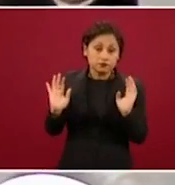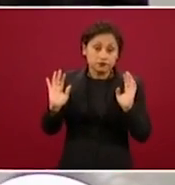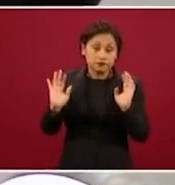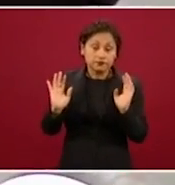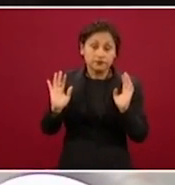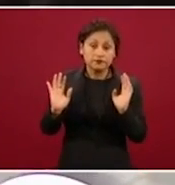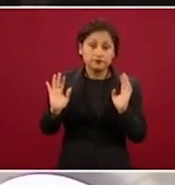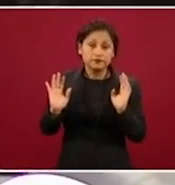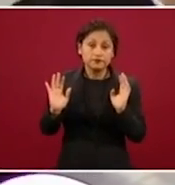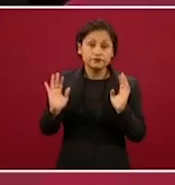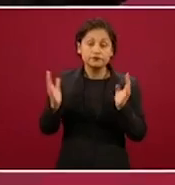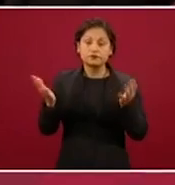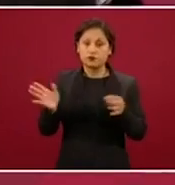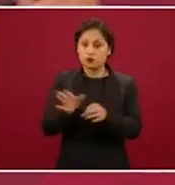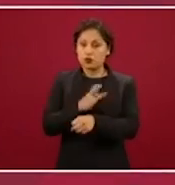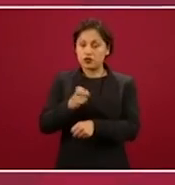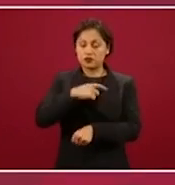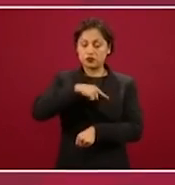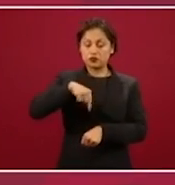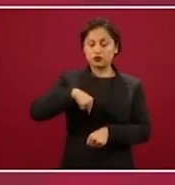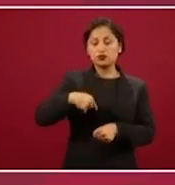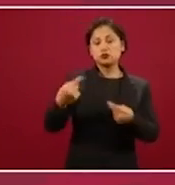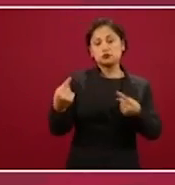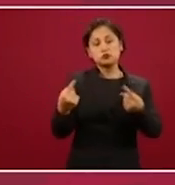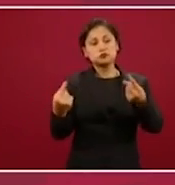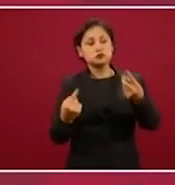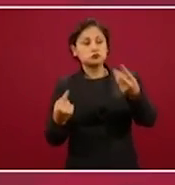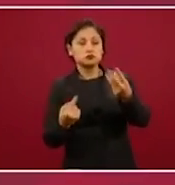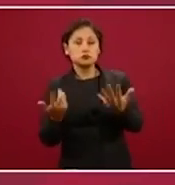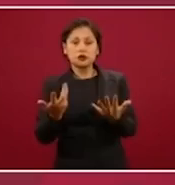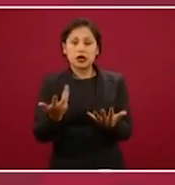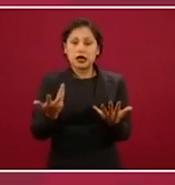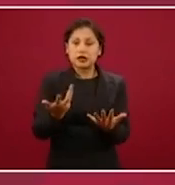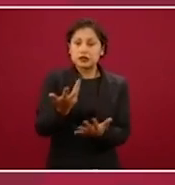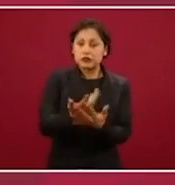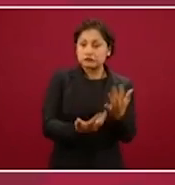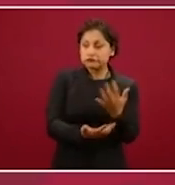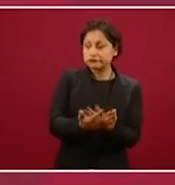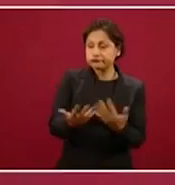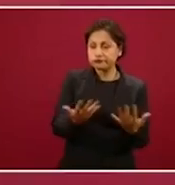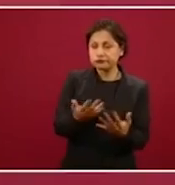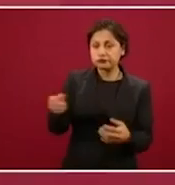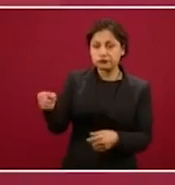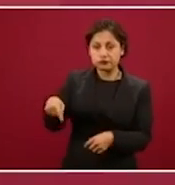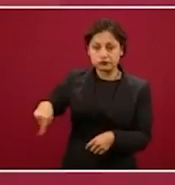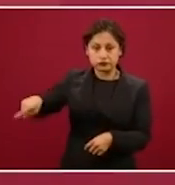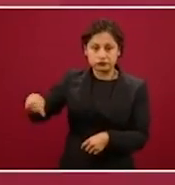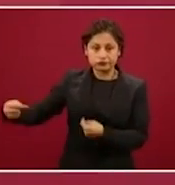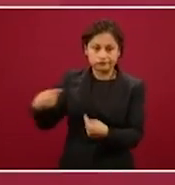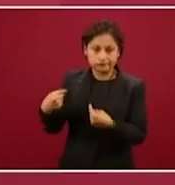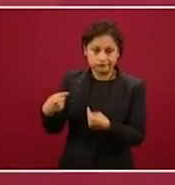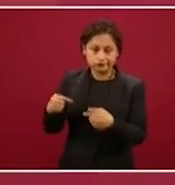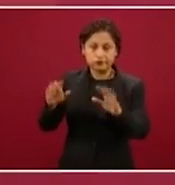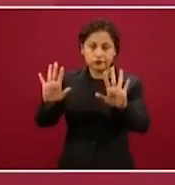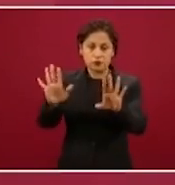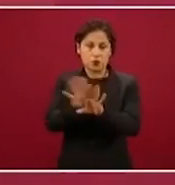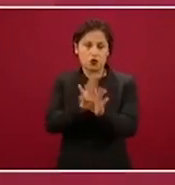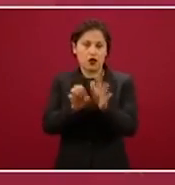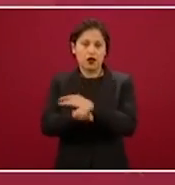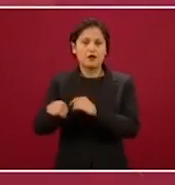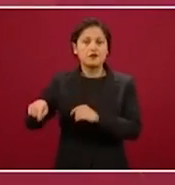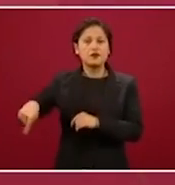Entonces, todo lo que hacemos, esto por ejemplo, de que son medicinas